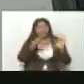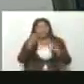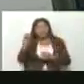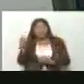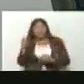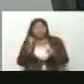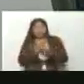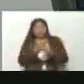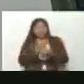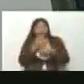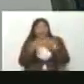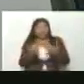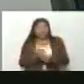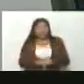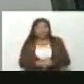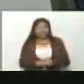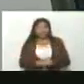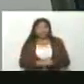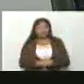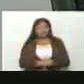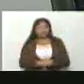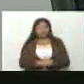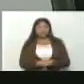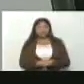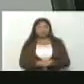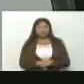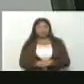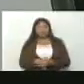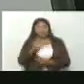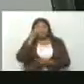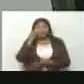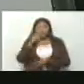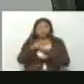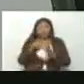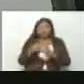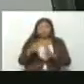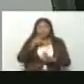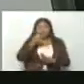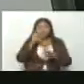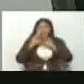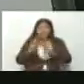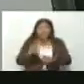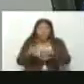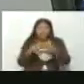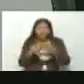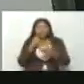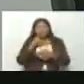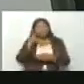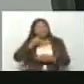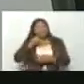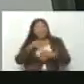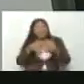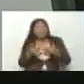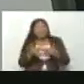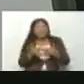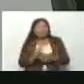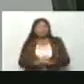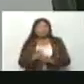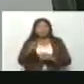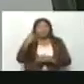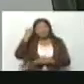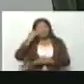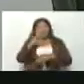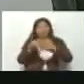trabajadores. Bueno, el camarada Will Rangel ha salido y ha dado contundentemente una respuesta desmintiendo totalmente esa matriz de